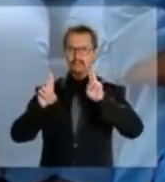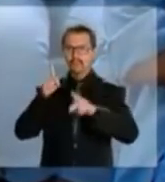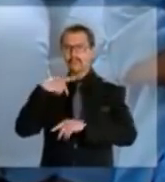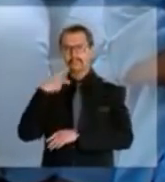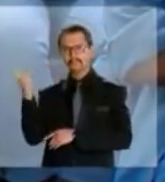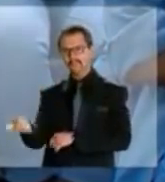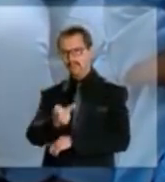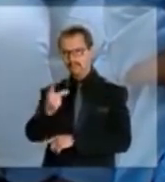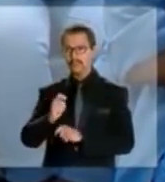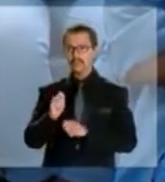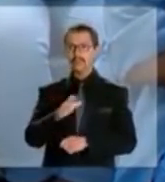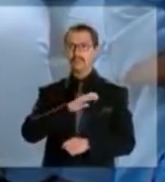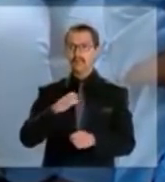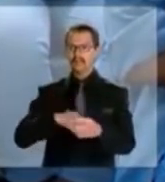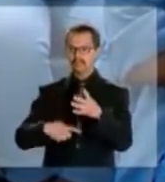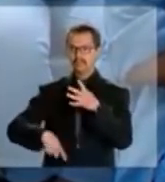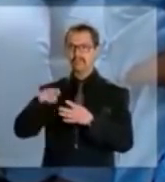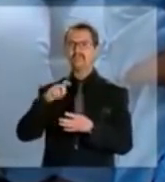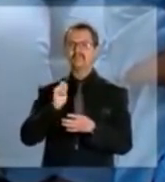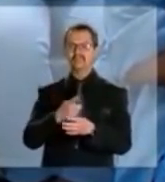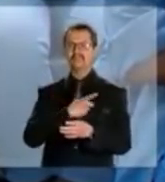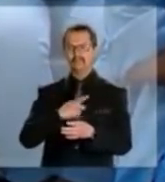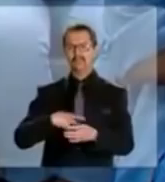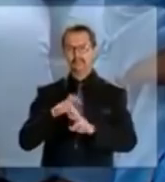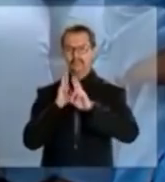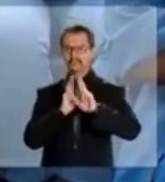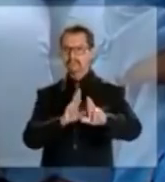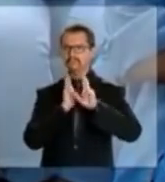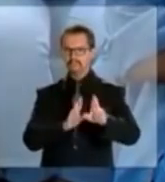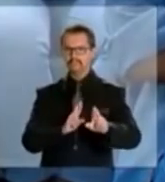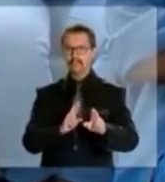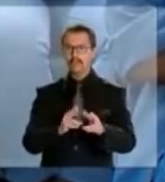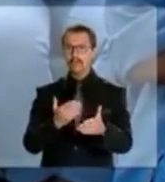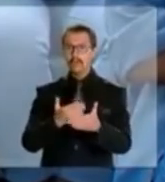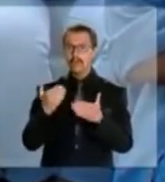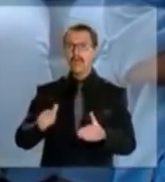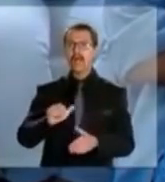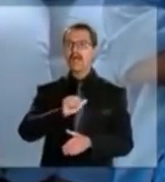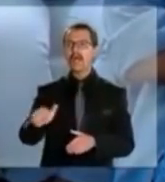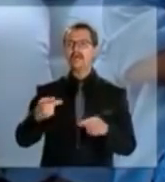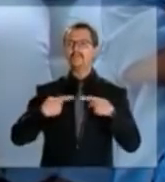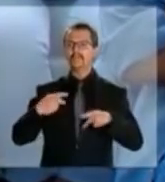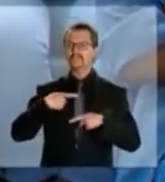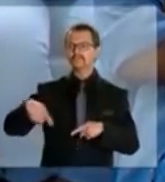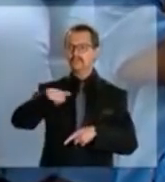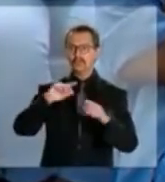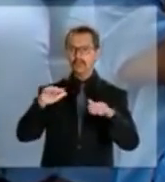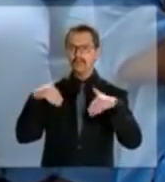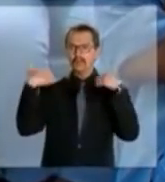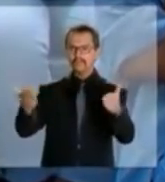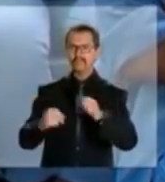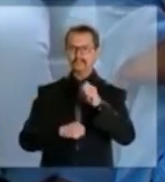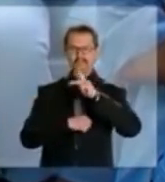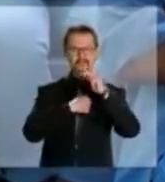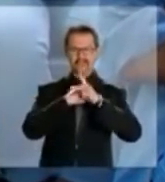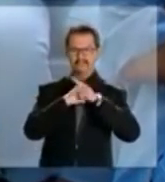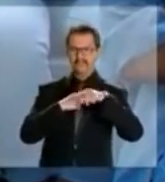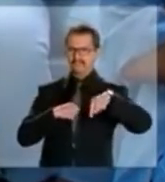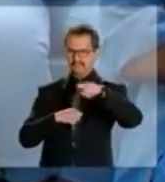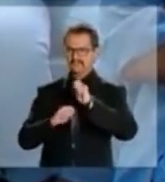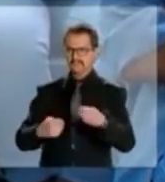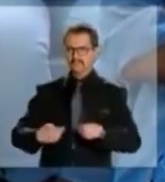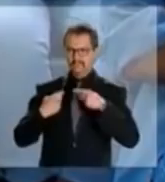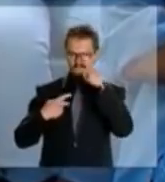presidenciales hoy hoy más que nunca nos dirigimos también a los millones de mexicanos que viven en el exterior el debate abordará